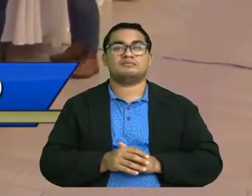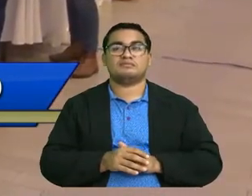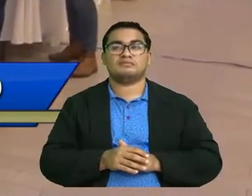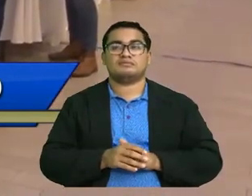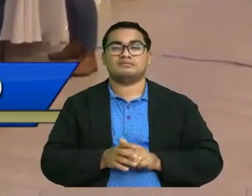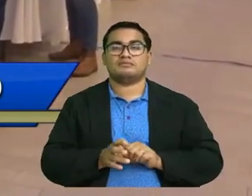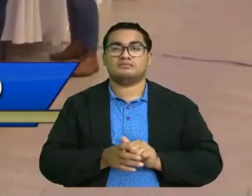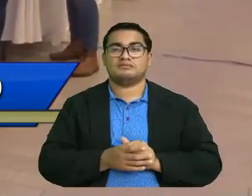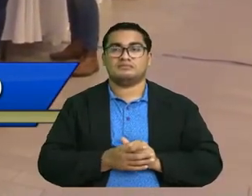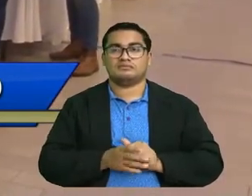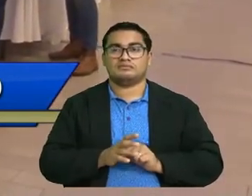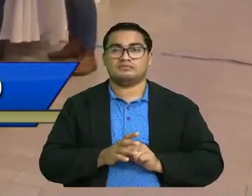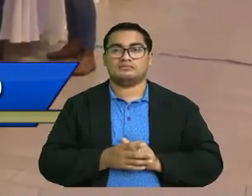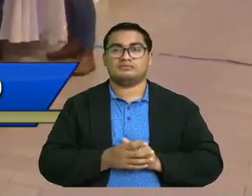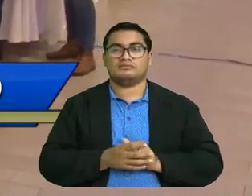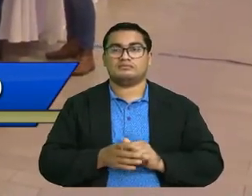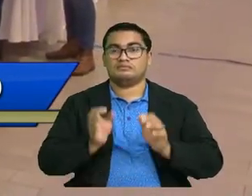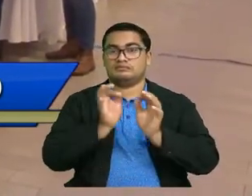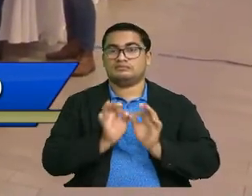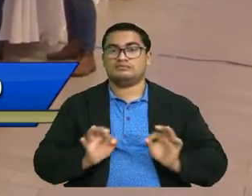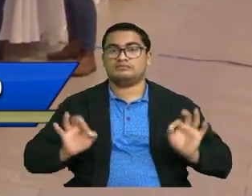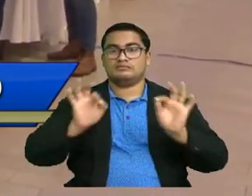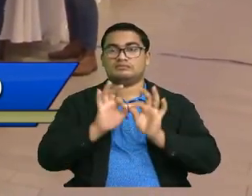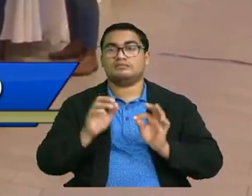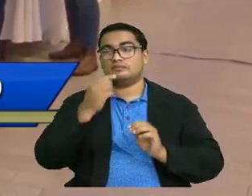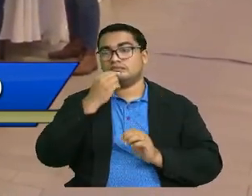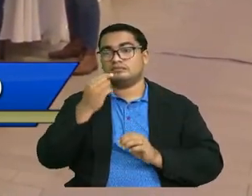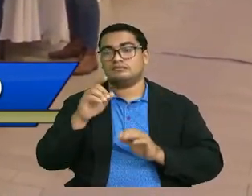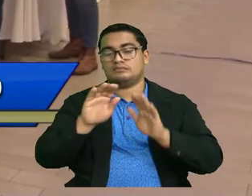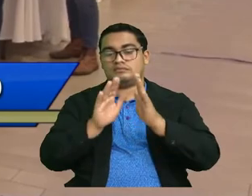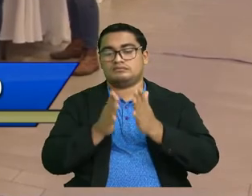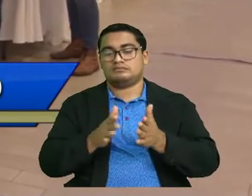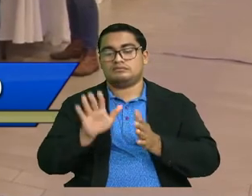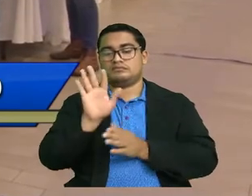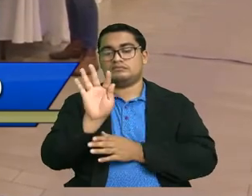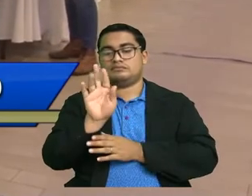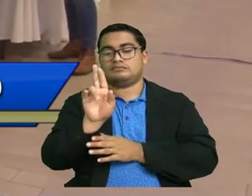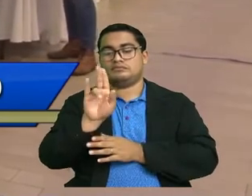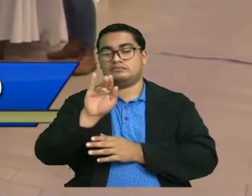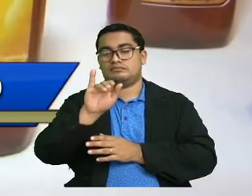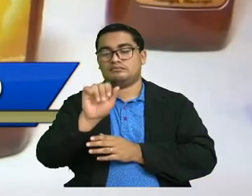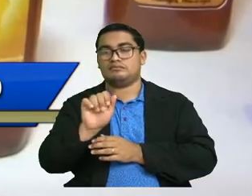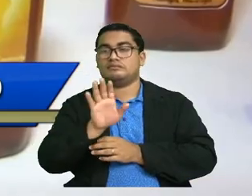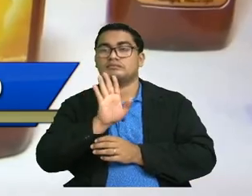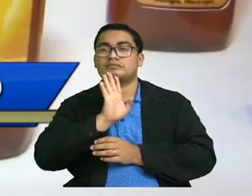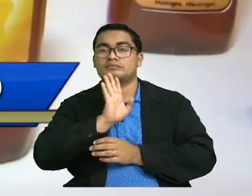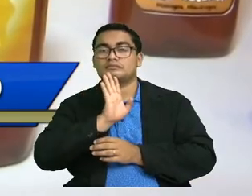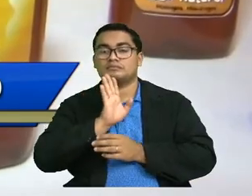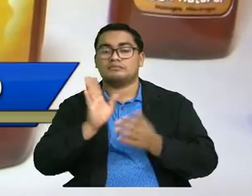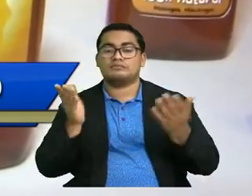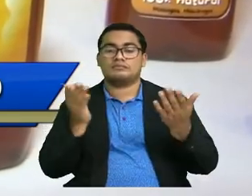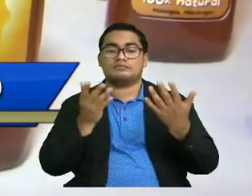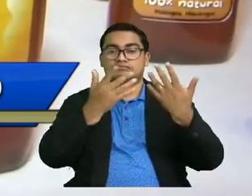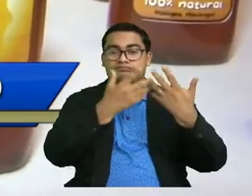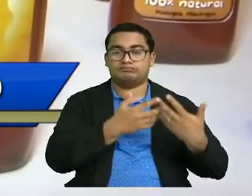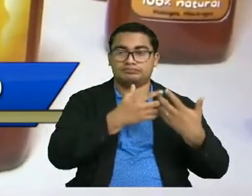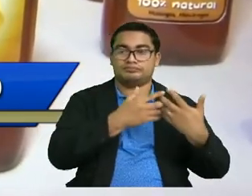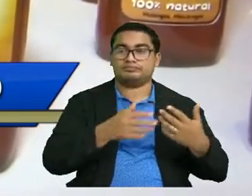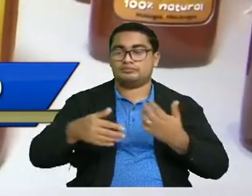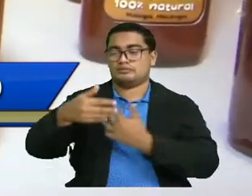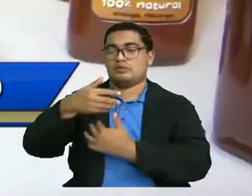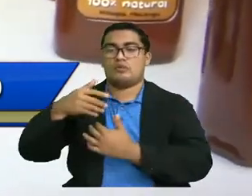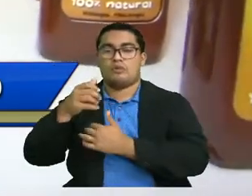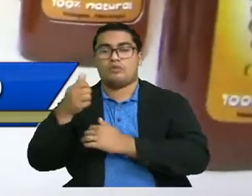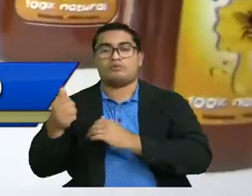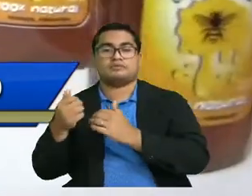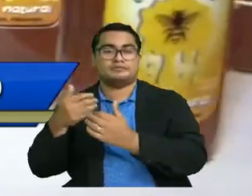rescatar un poco lo que mencionaba Frania, cuando hablábamos de esa relación, esa vinculación de empresa a empresa.